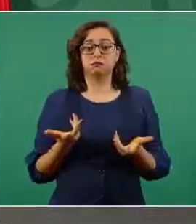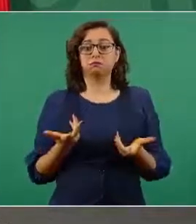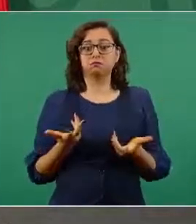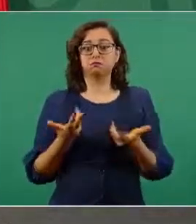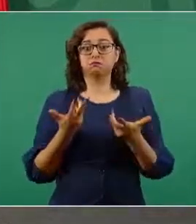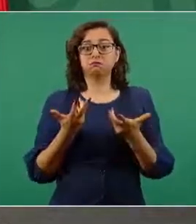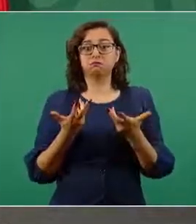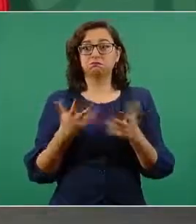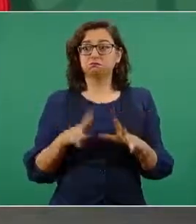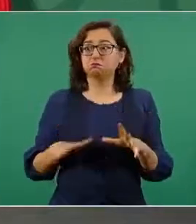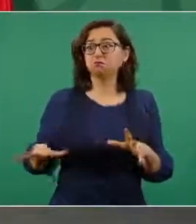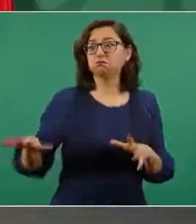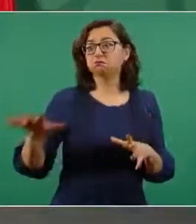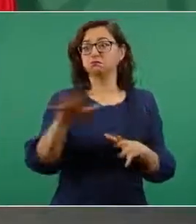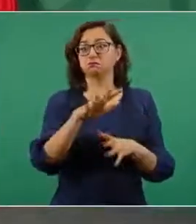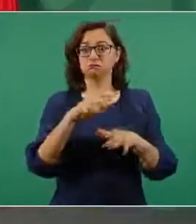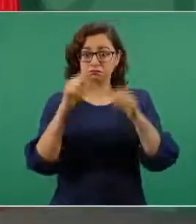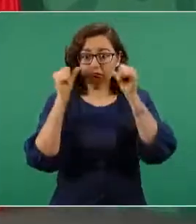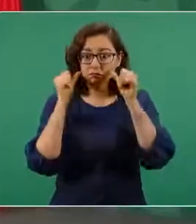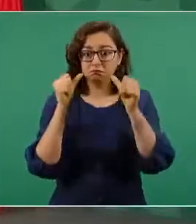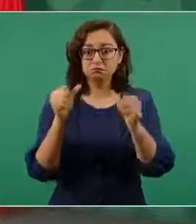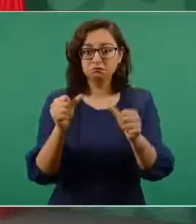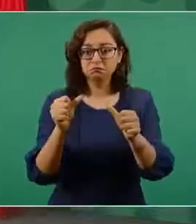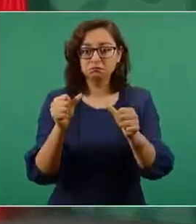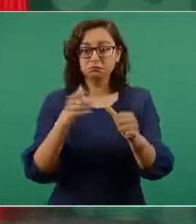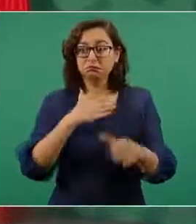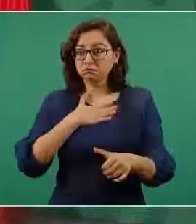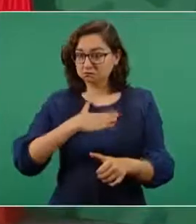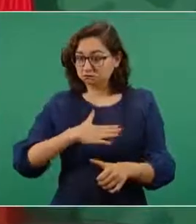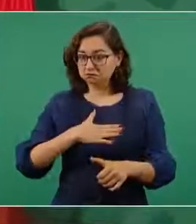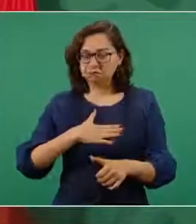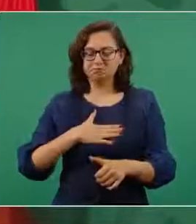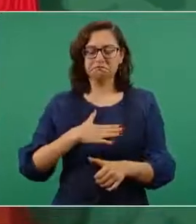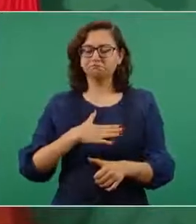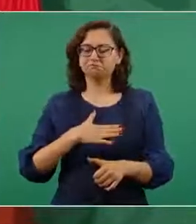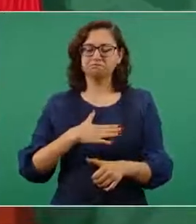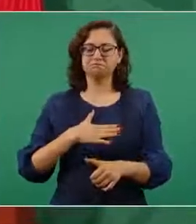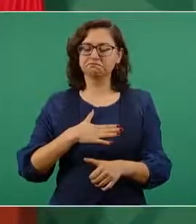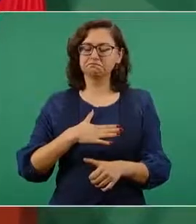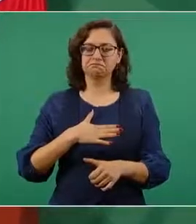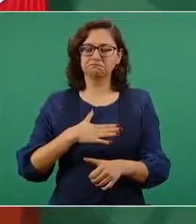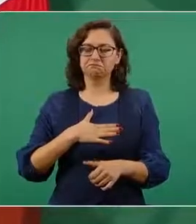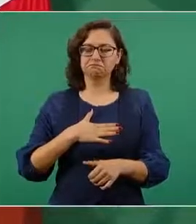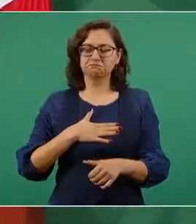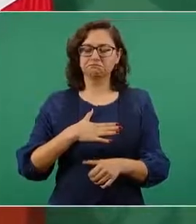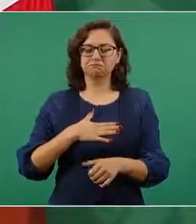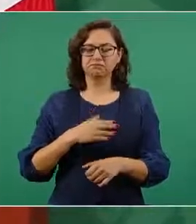Y de justicia,